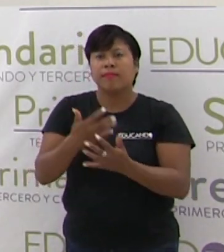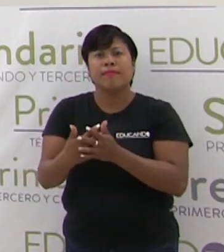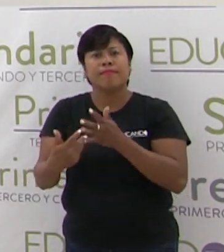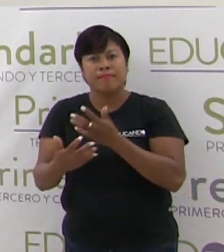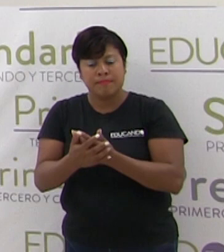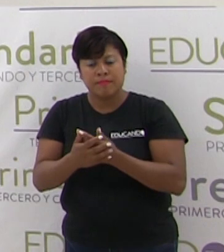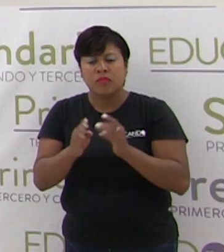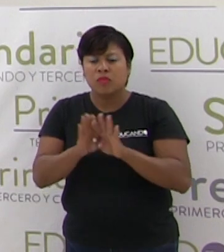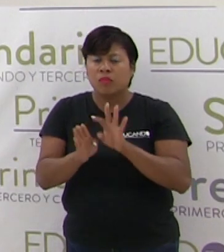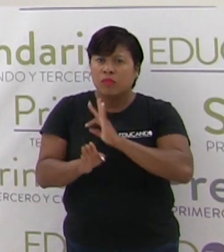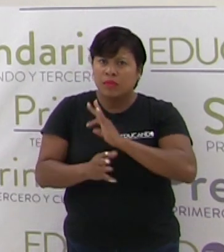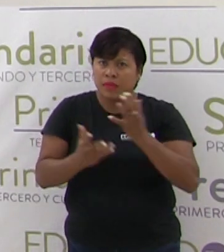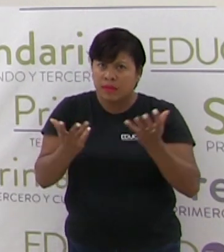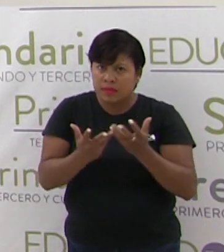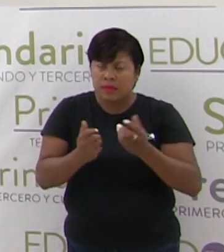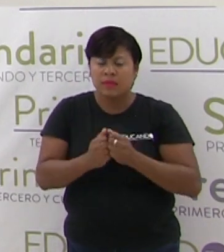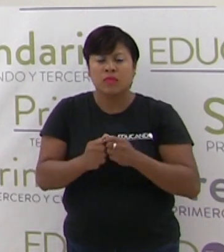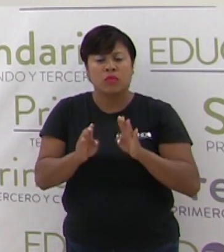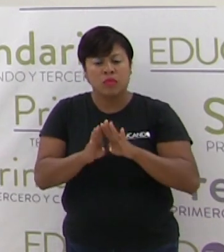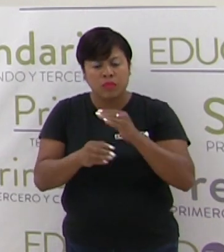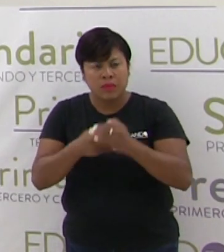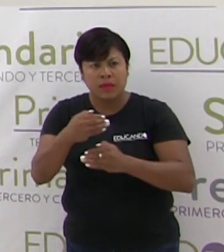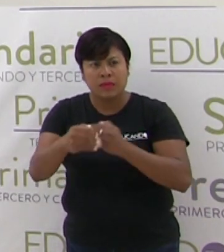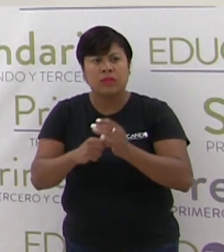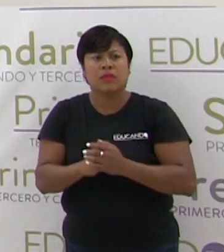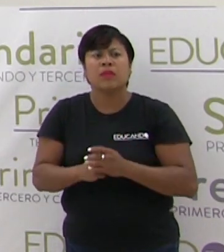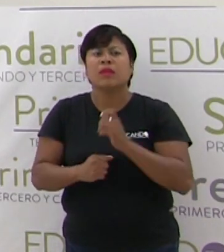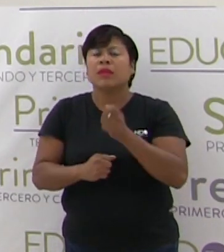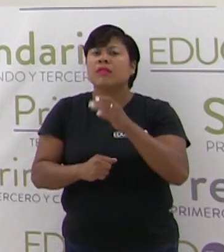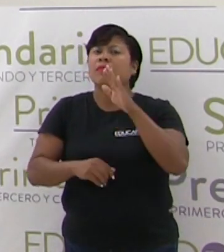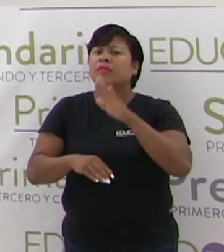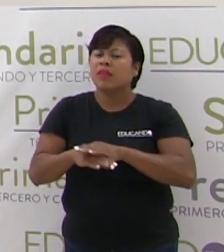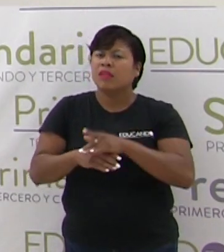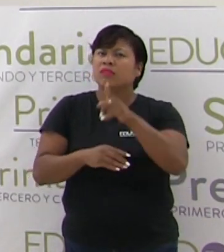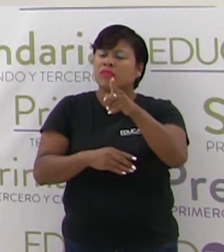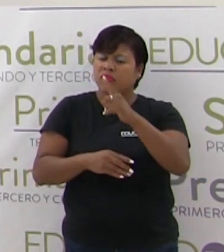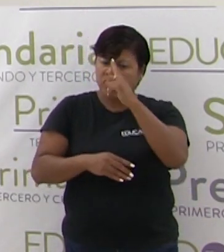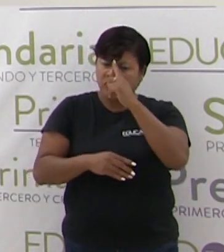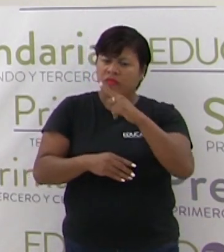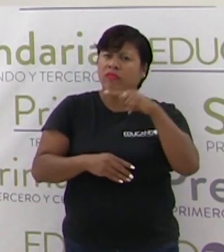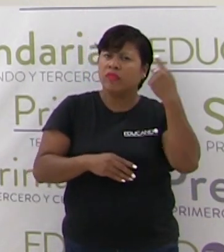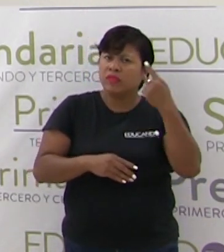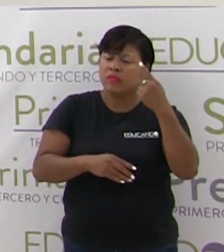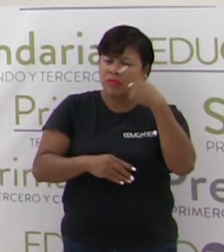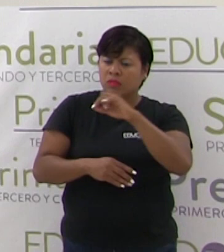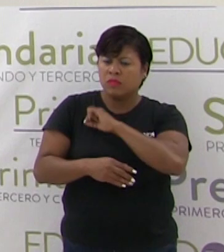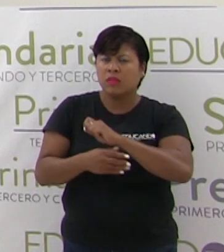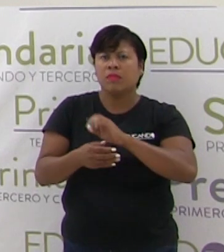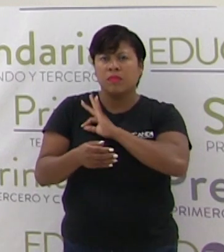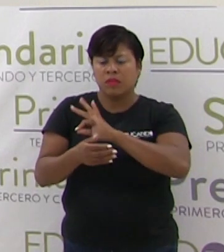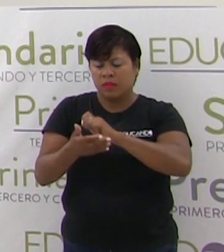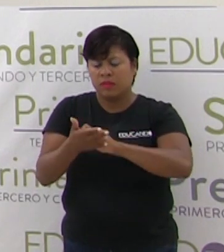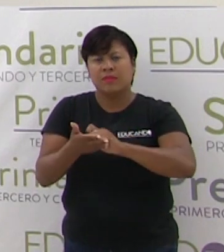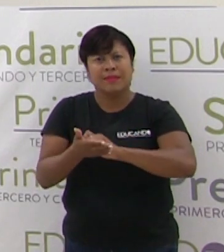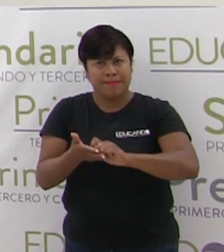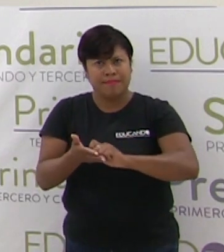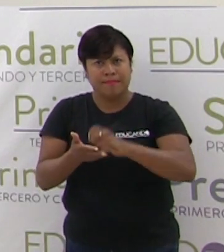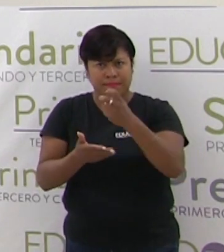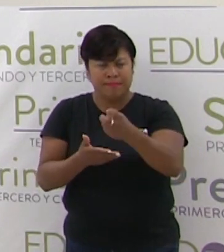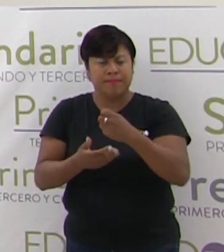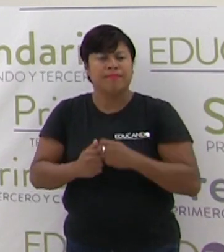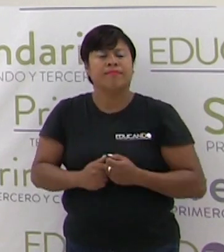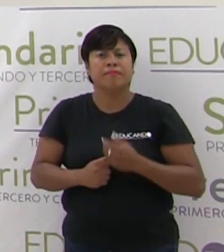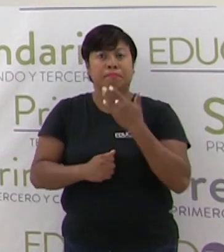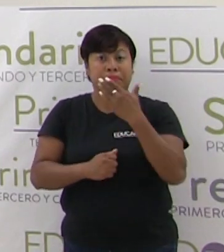propia metodología, sus propios pasos, lo que les resulte más cómodo y más fluido para escribir su crónica.